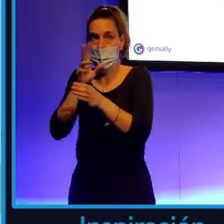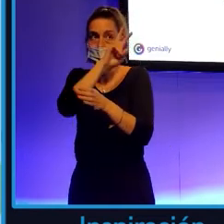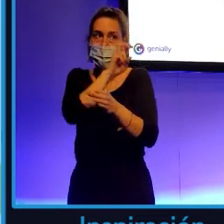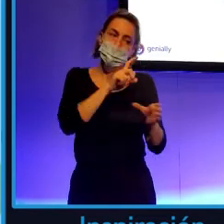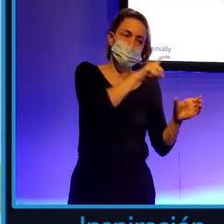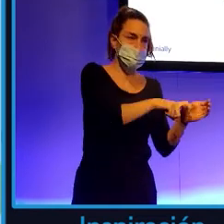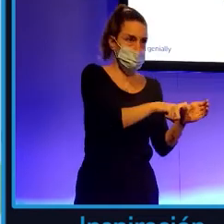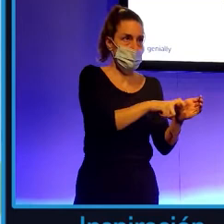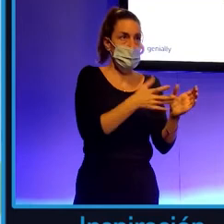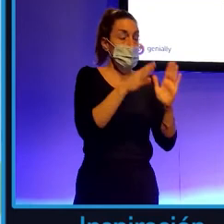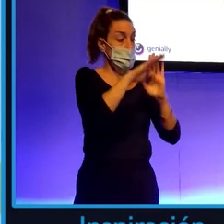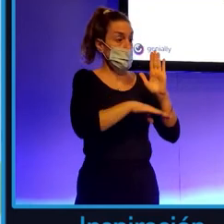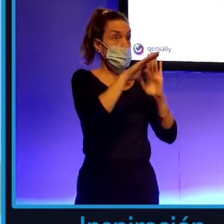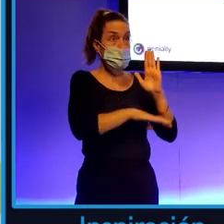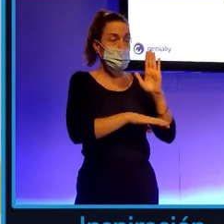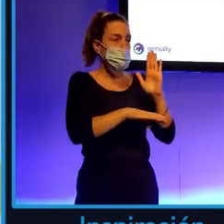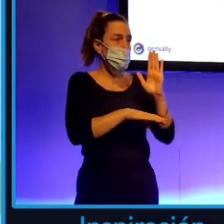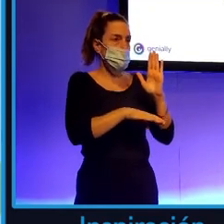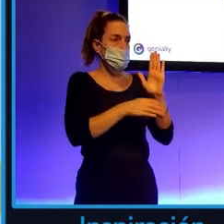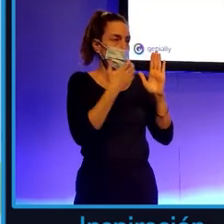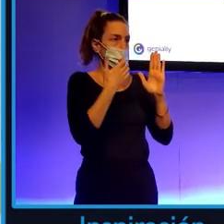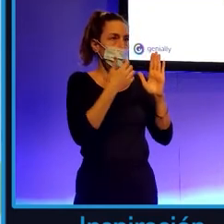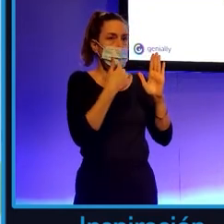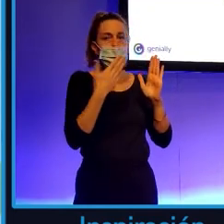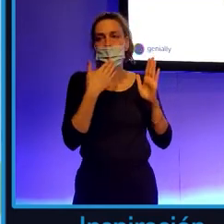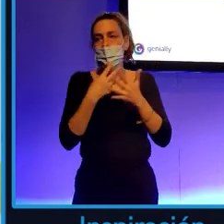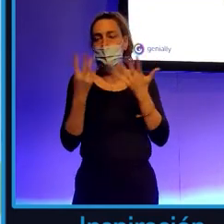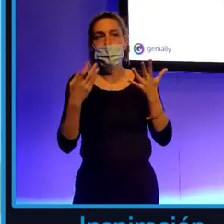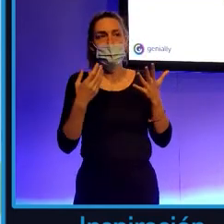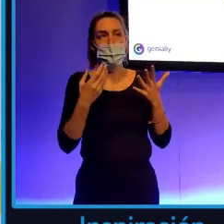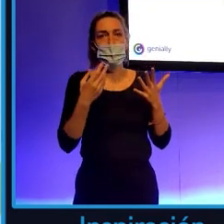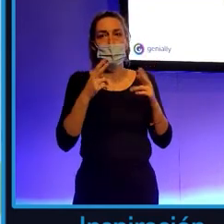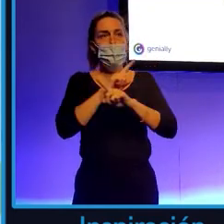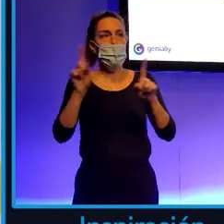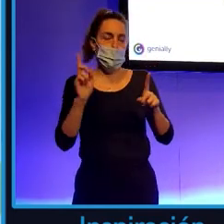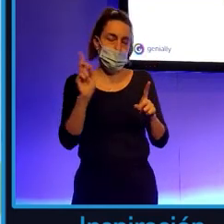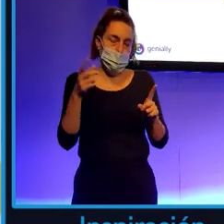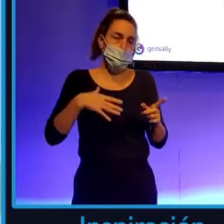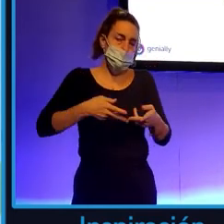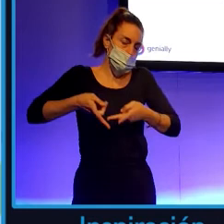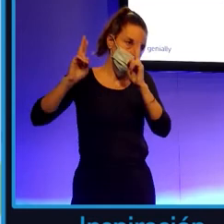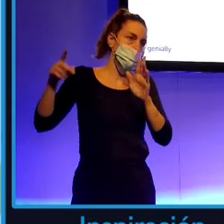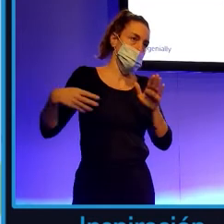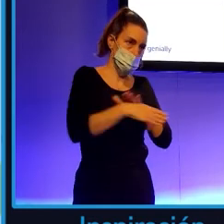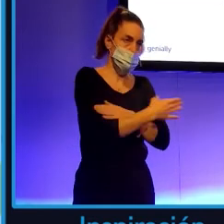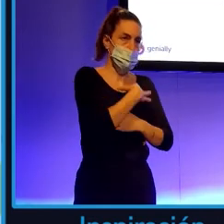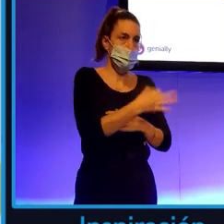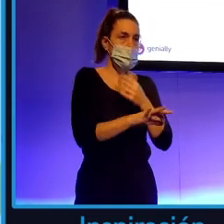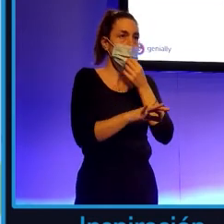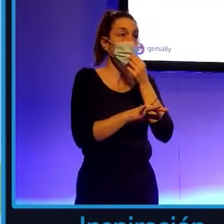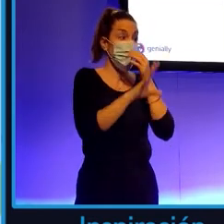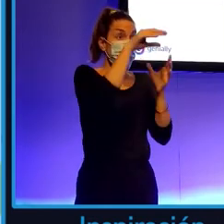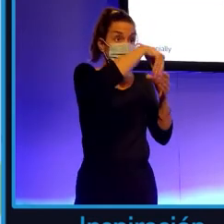no hay ningún requisito que impida que uno de 18 en 3 ahí lo que te permiten es que tú te formes